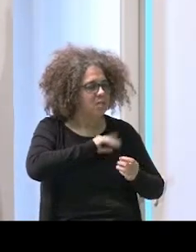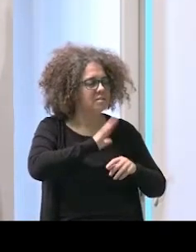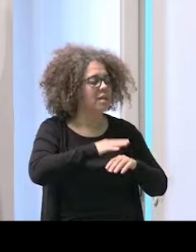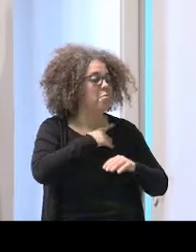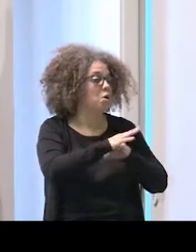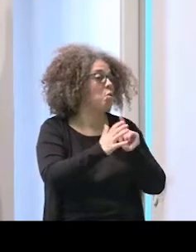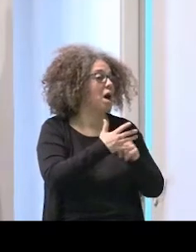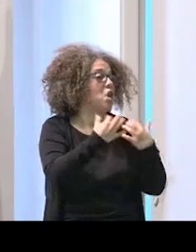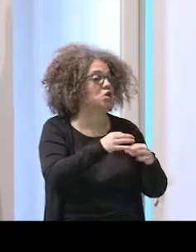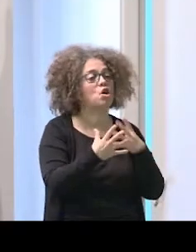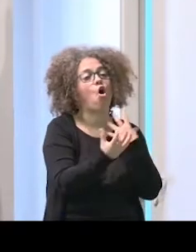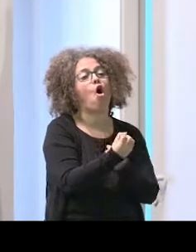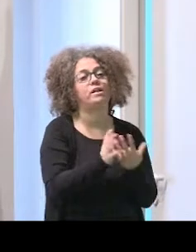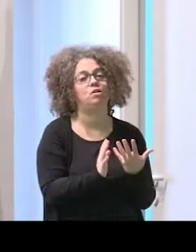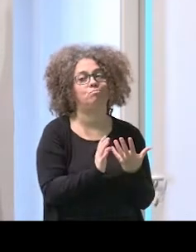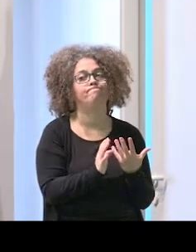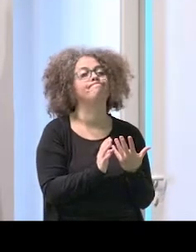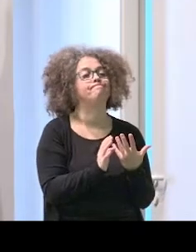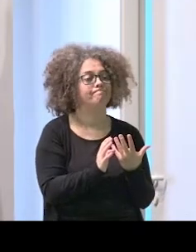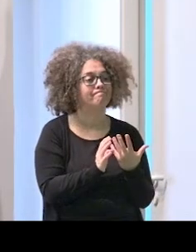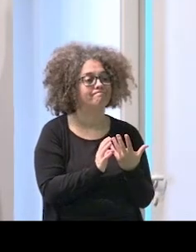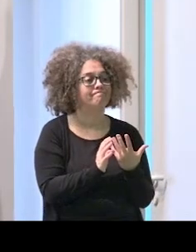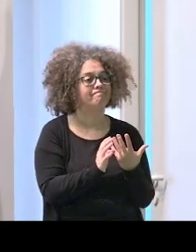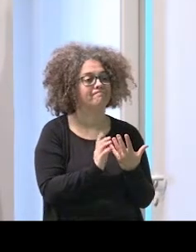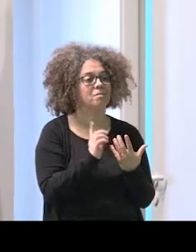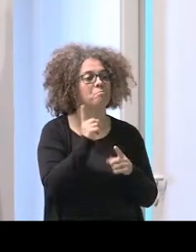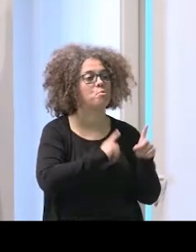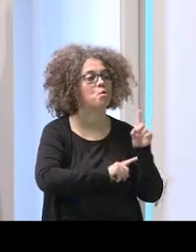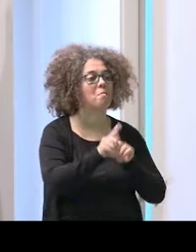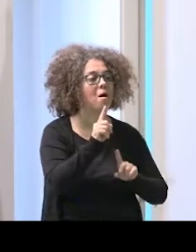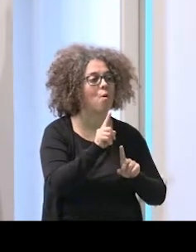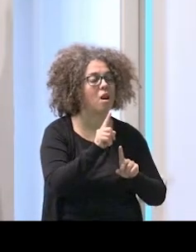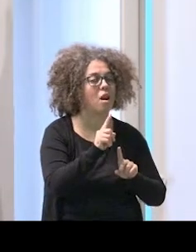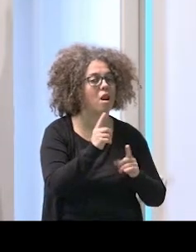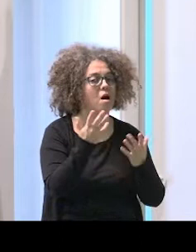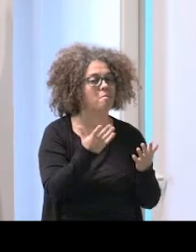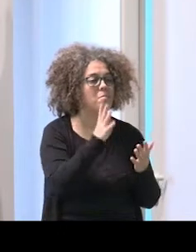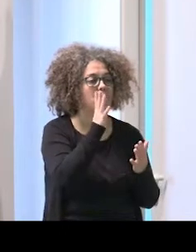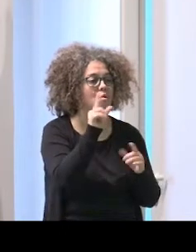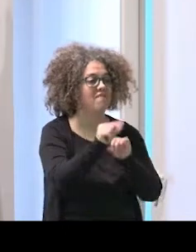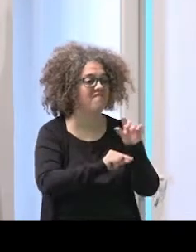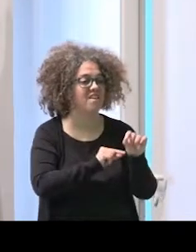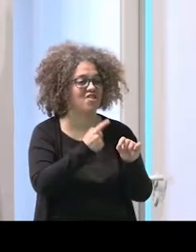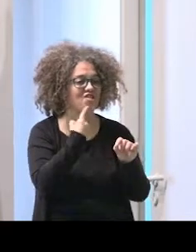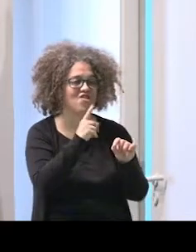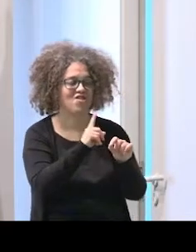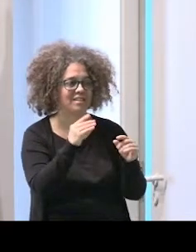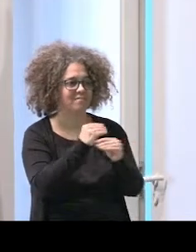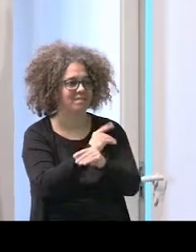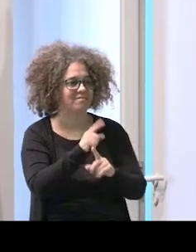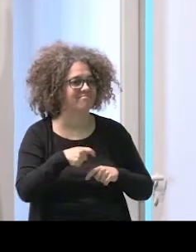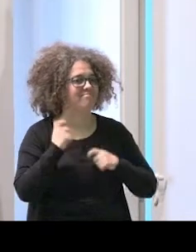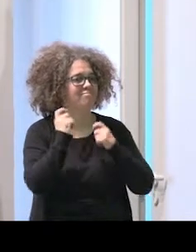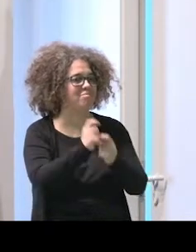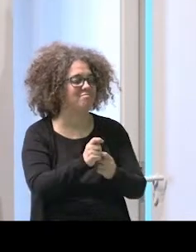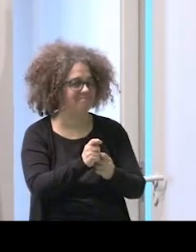clínico. Y eso implica que a la larga no más del 10% de los niños finalmente sordos por culpa del citomegalovirus los vas a poder diagnosticar por